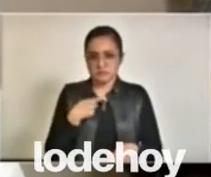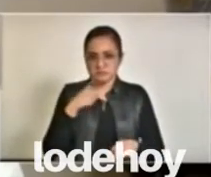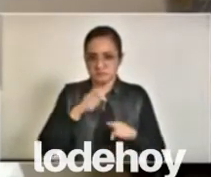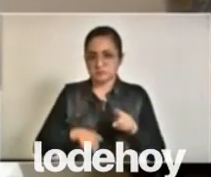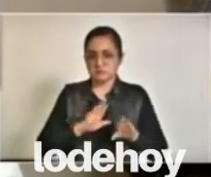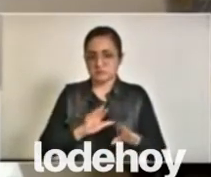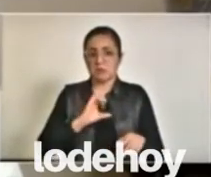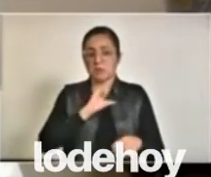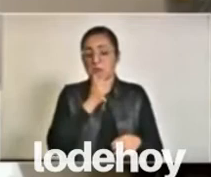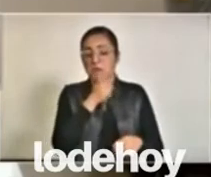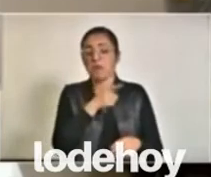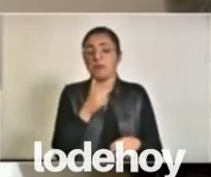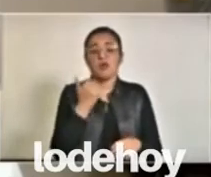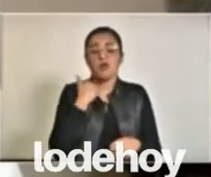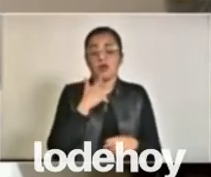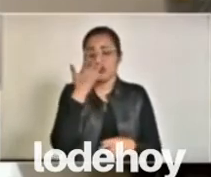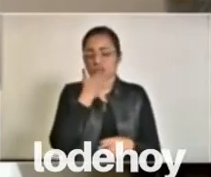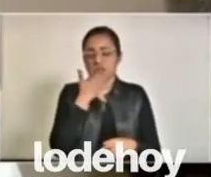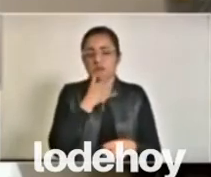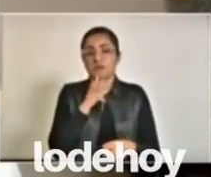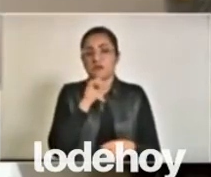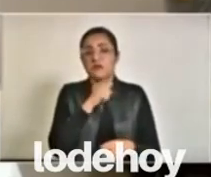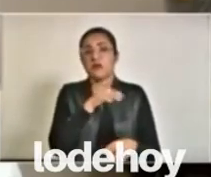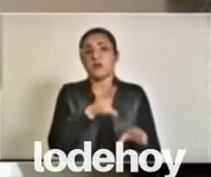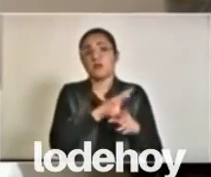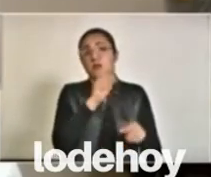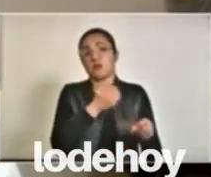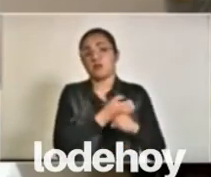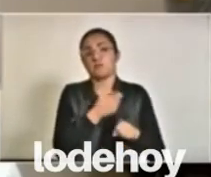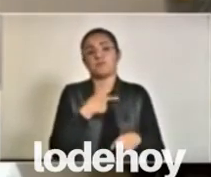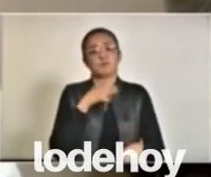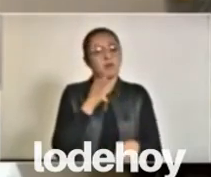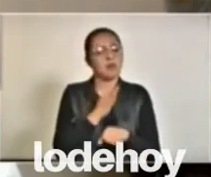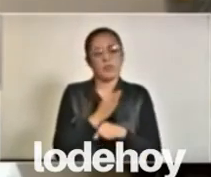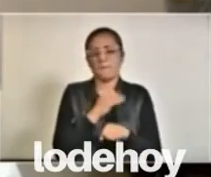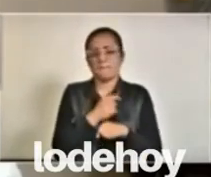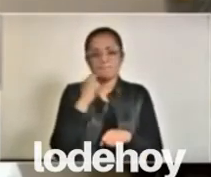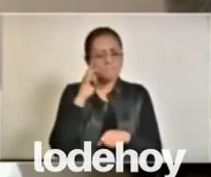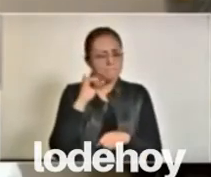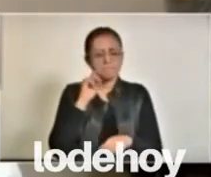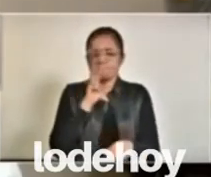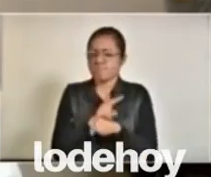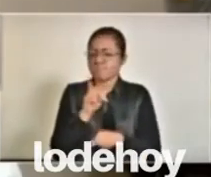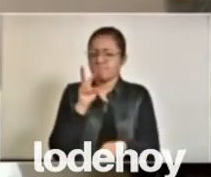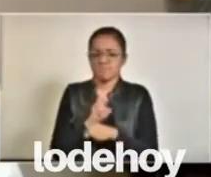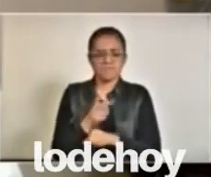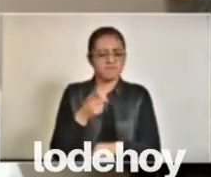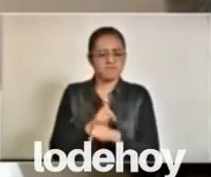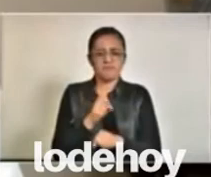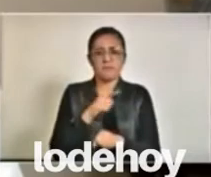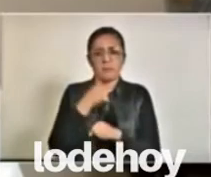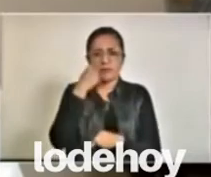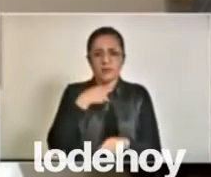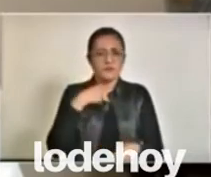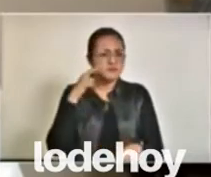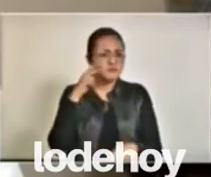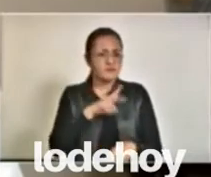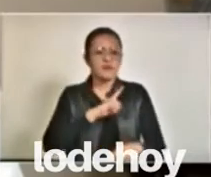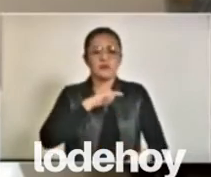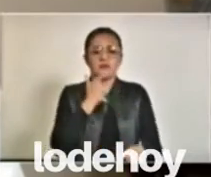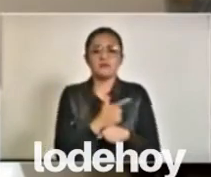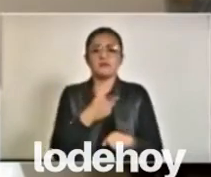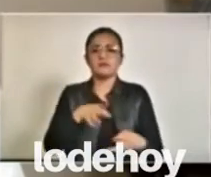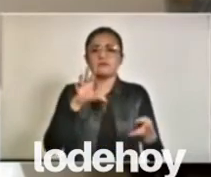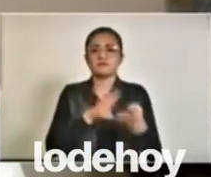eso y claro que será permanente los operativos para identificar ahora ir por la detención